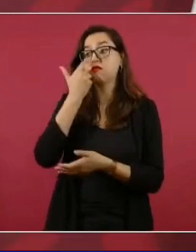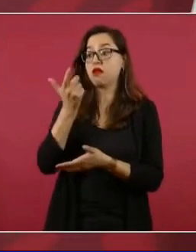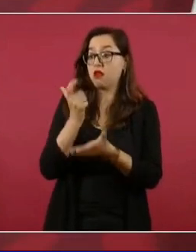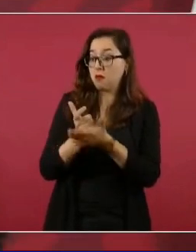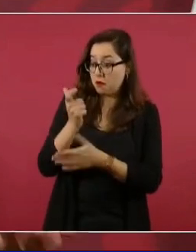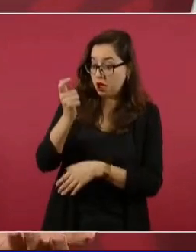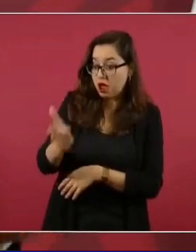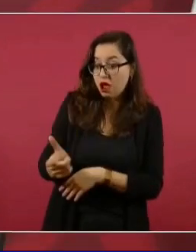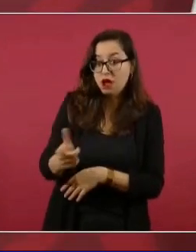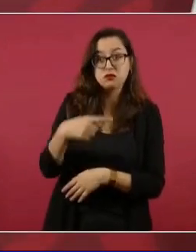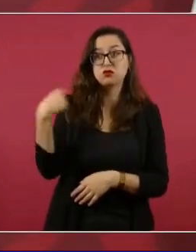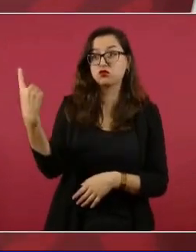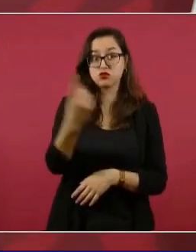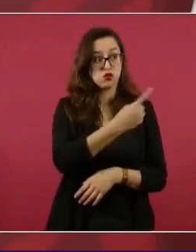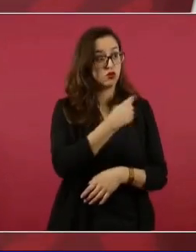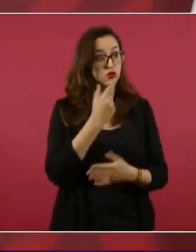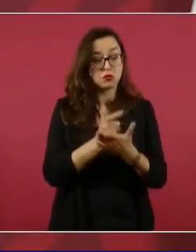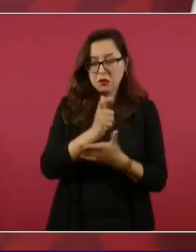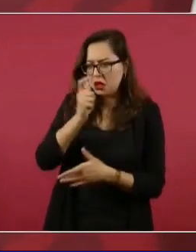primero